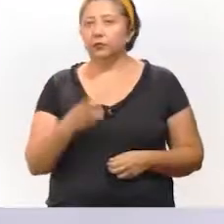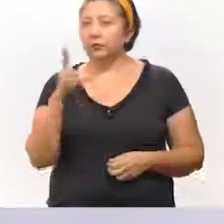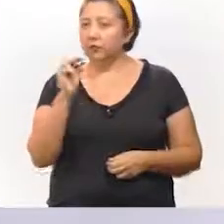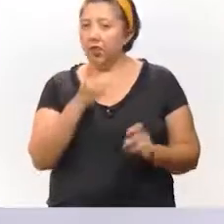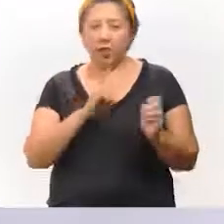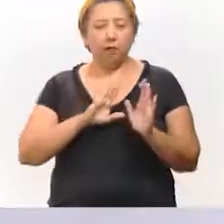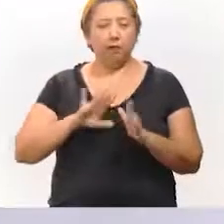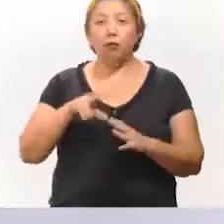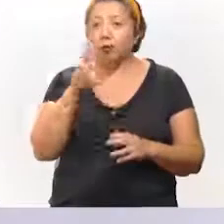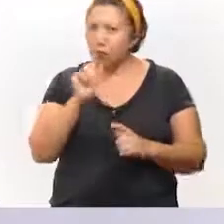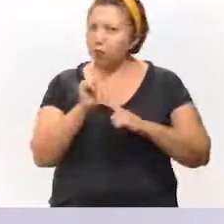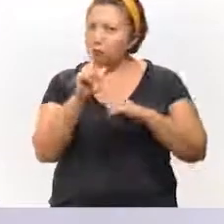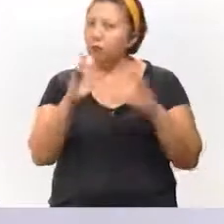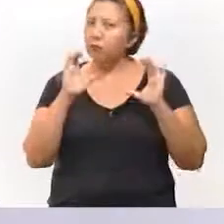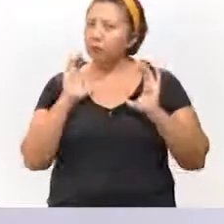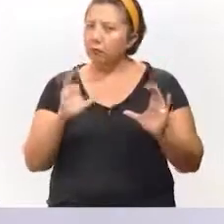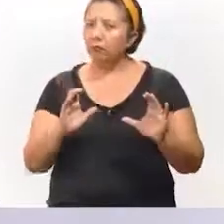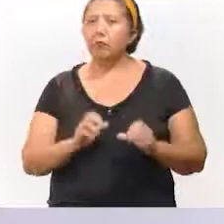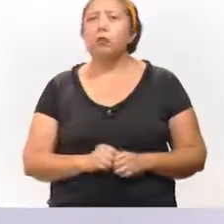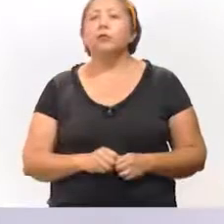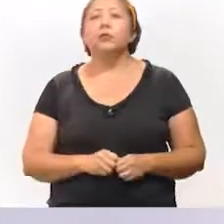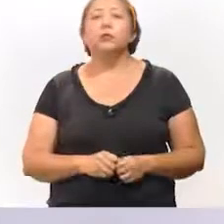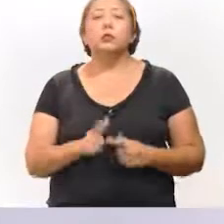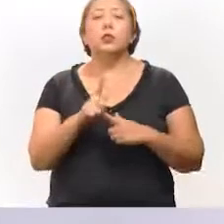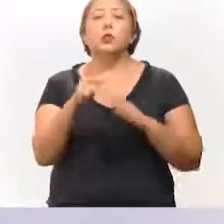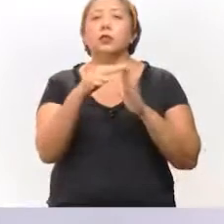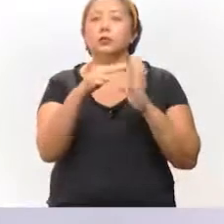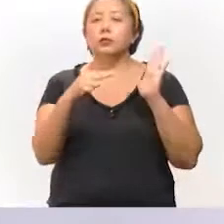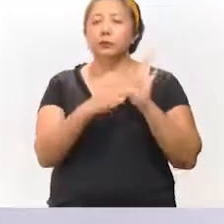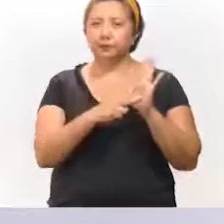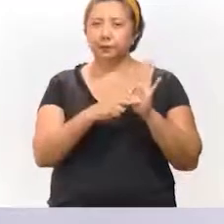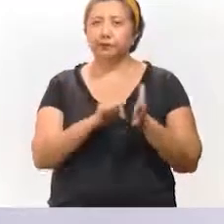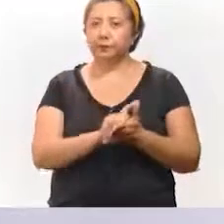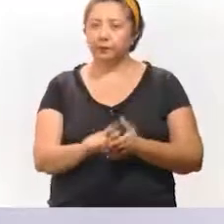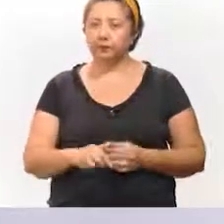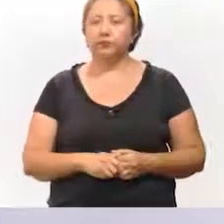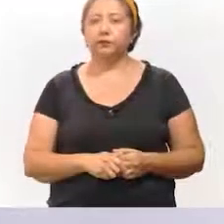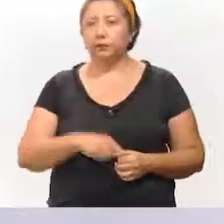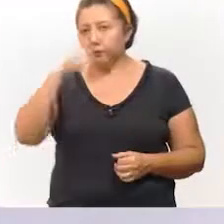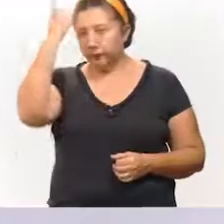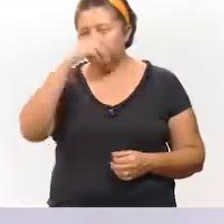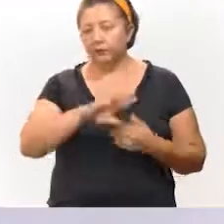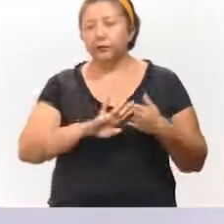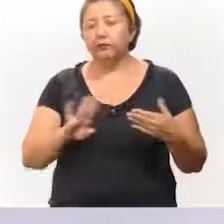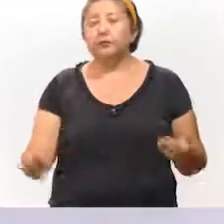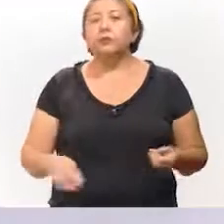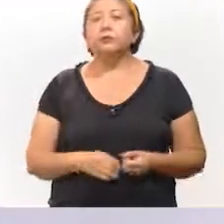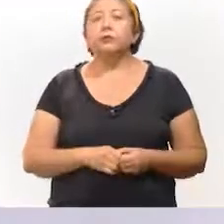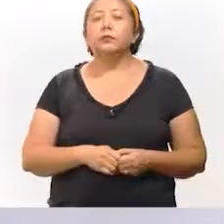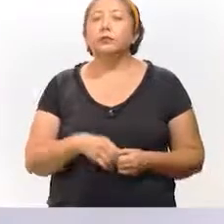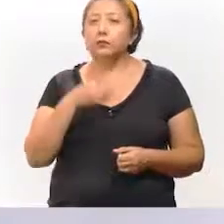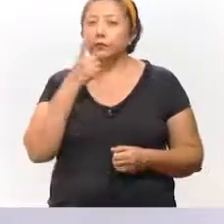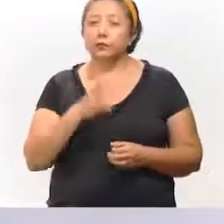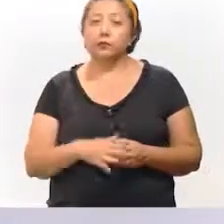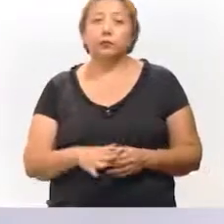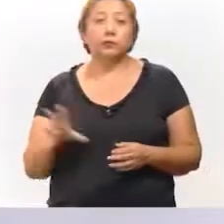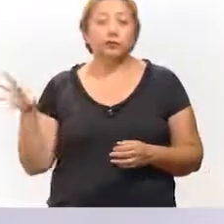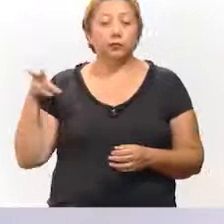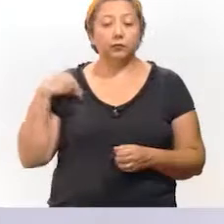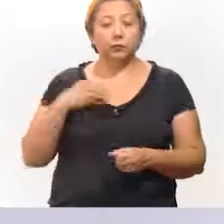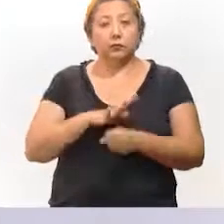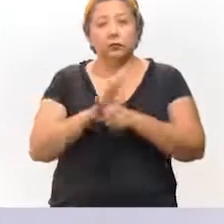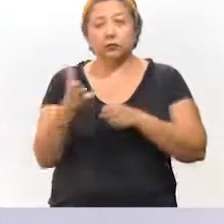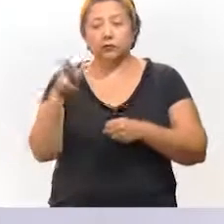la guardia y continuar actuando con responsabilidad y siguiendo las medidas sanitarias, para evitar comprometer nuestra capacidad hospitalaria